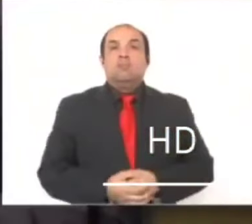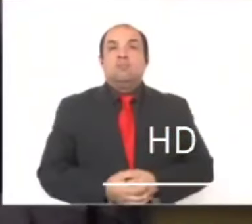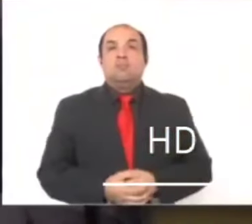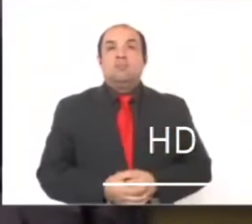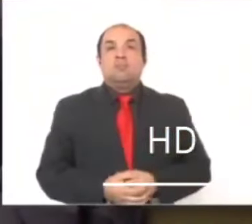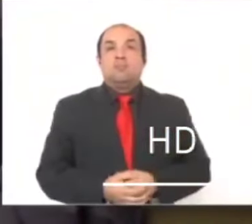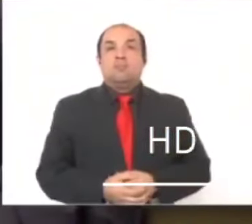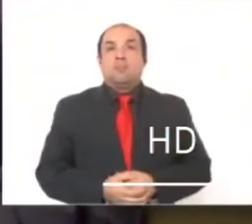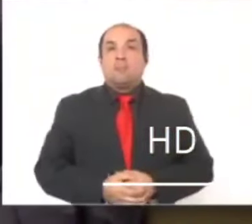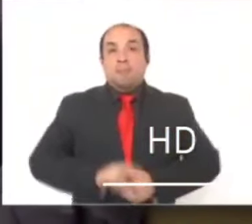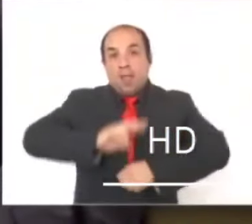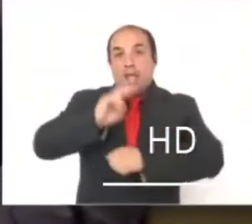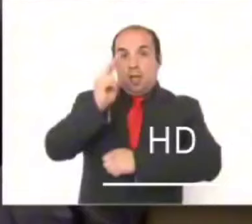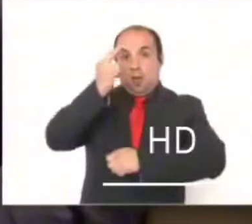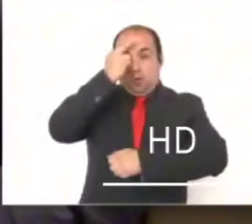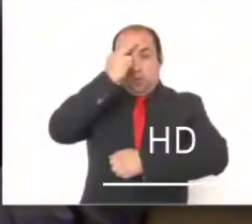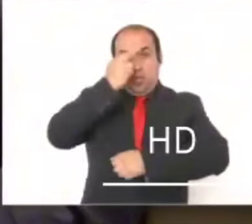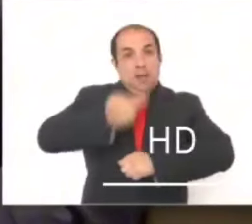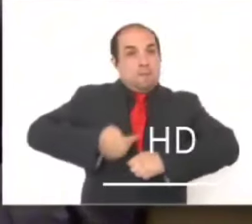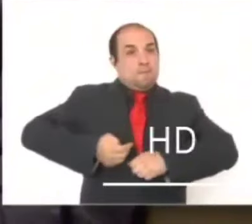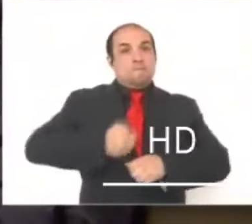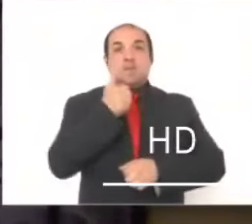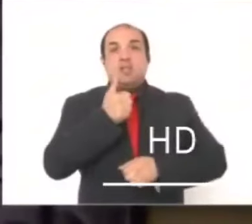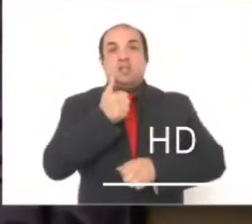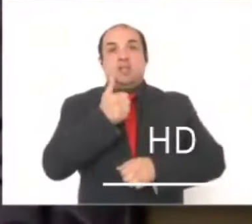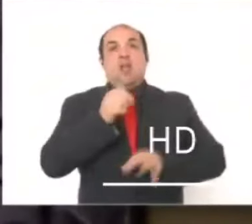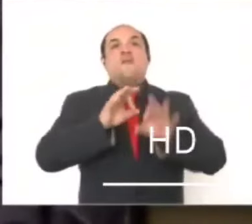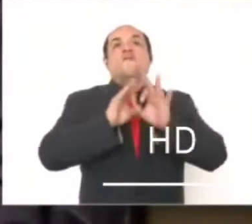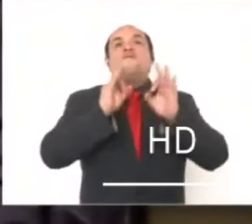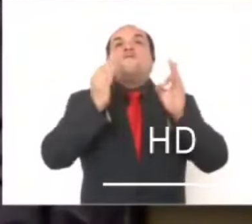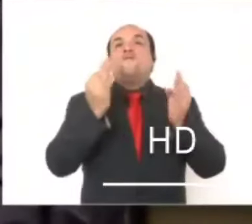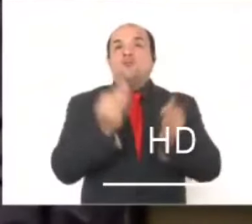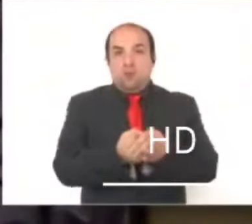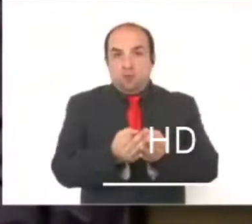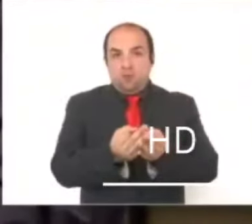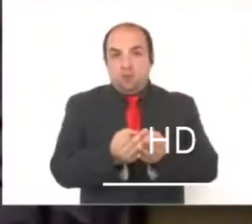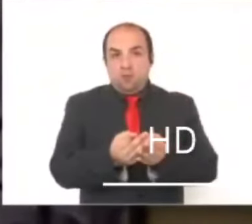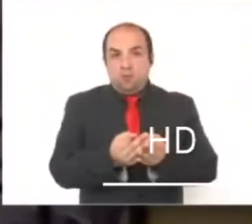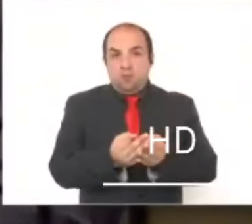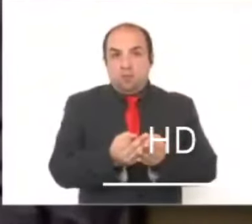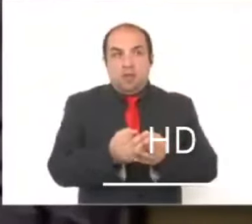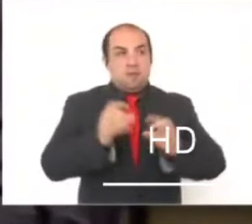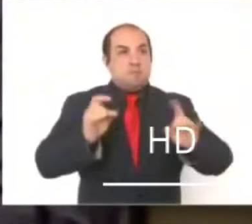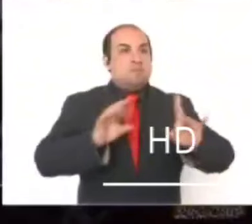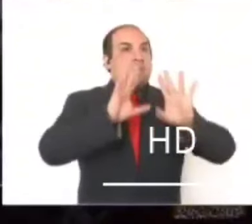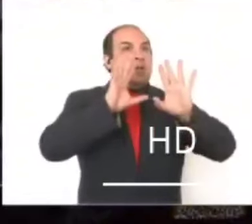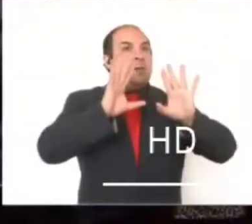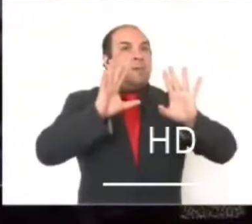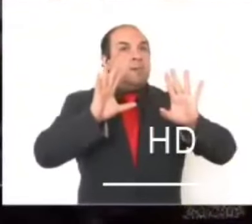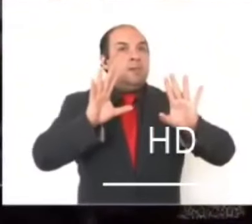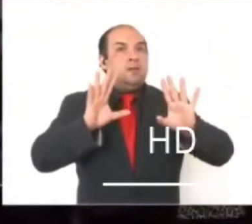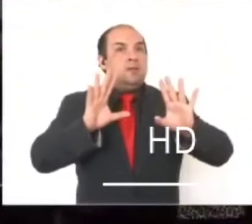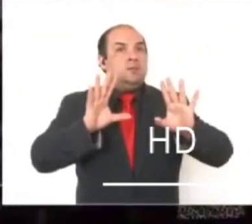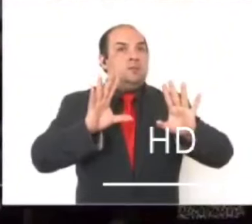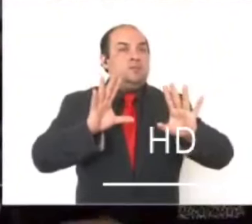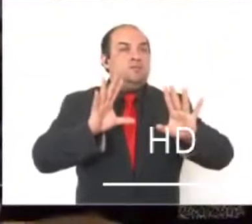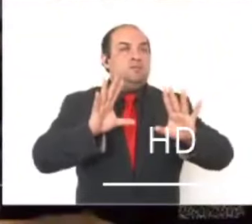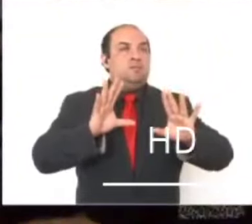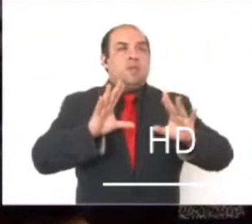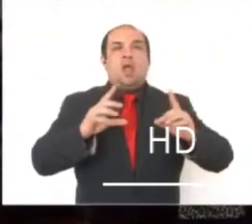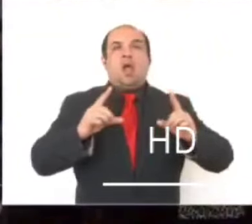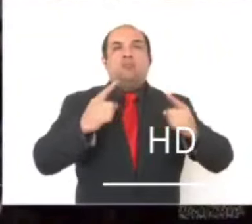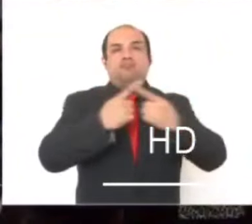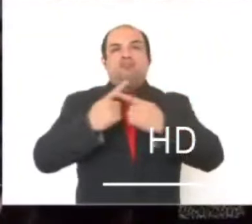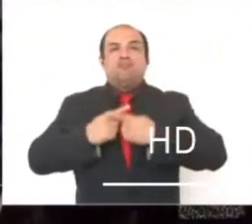recordar los orígenes, las circunstancias y las coincidencias que están alrededor de